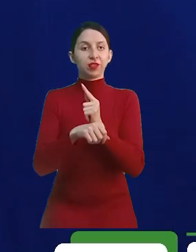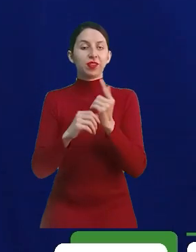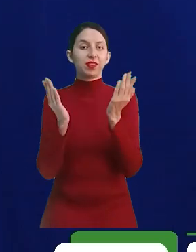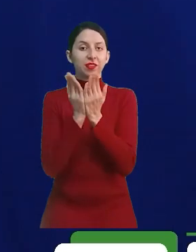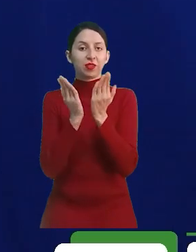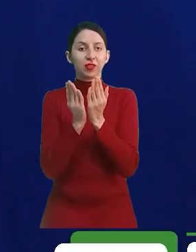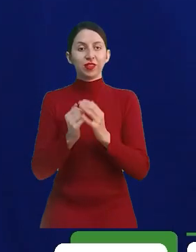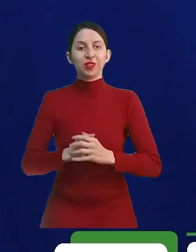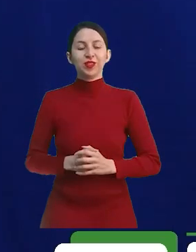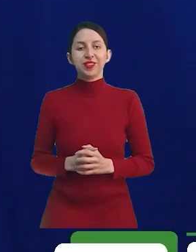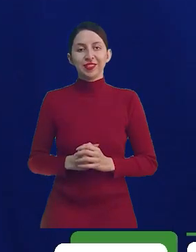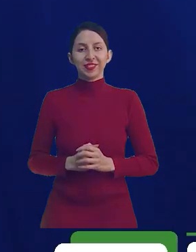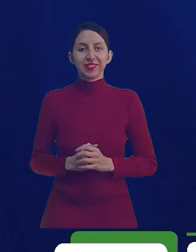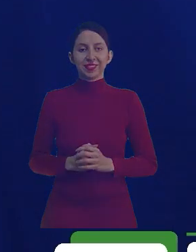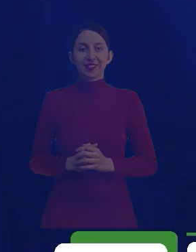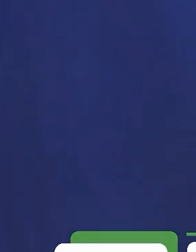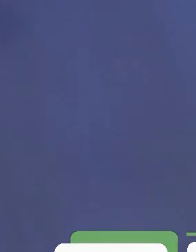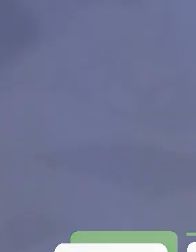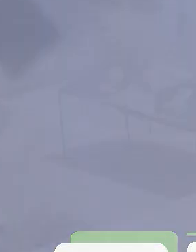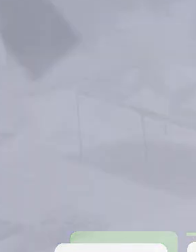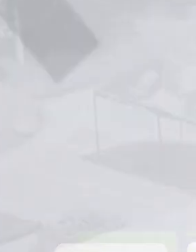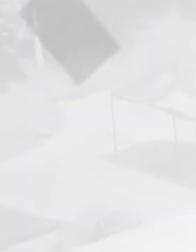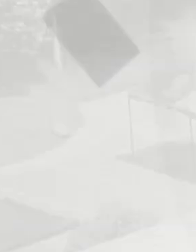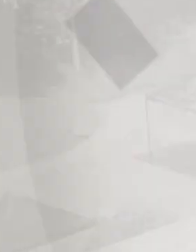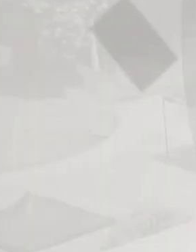decanatura de la facultad de educación